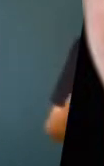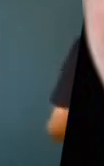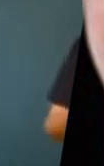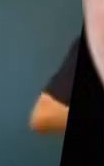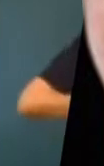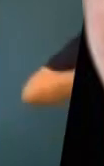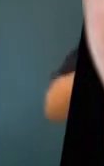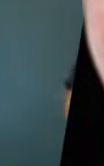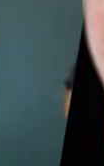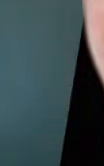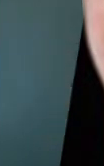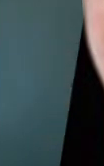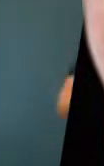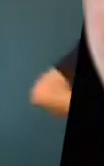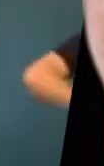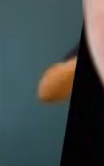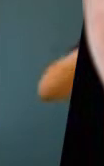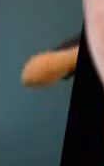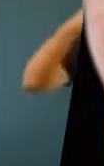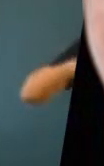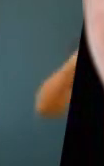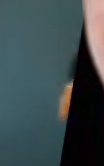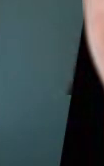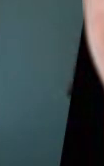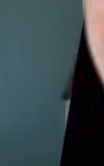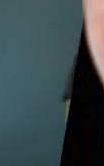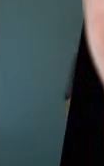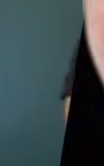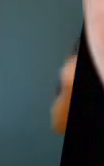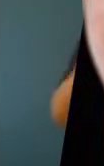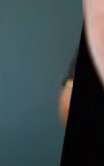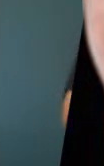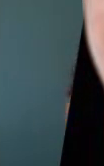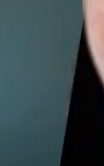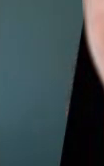programas sociales, créditos, como nunca,